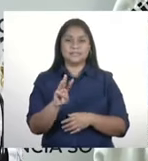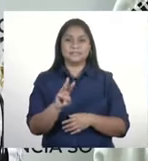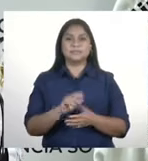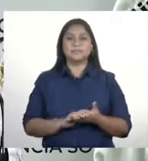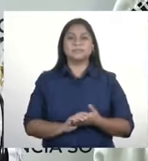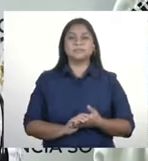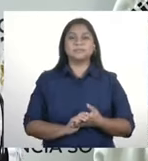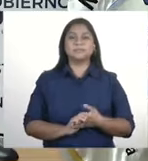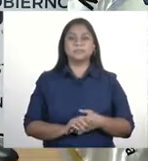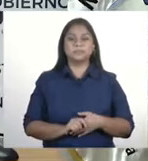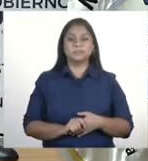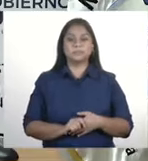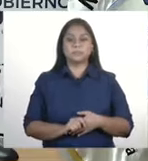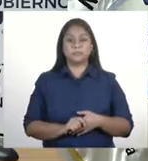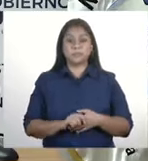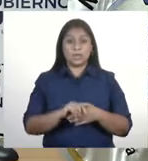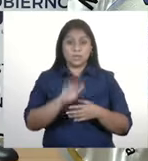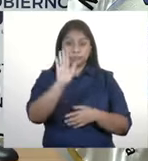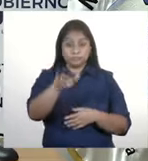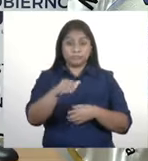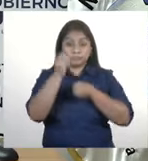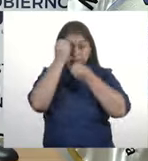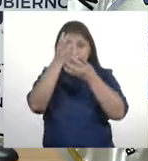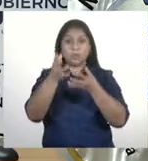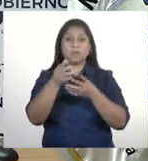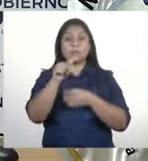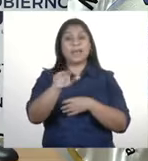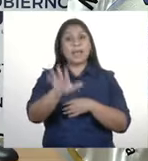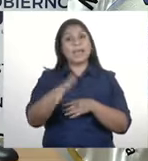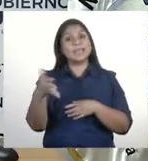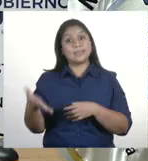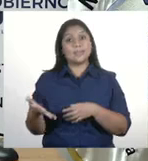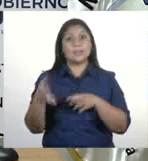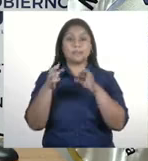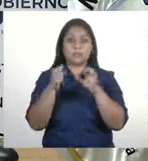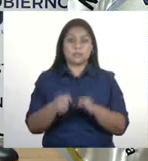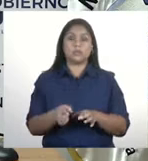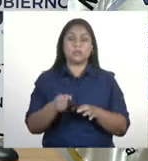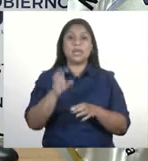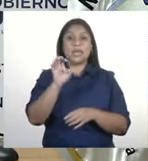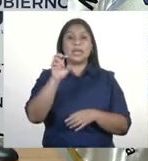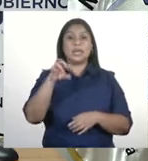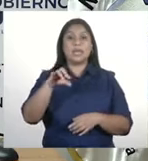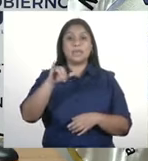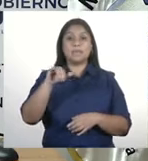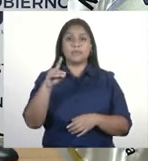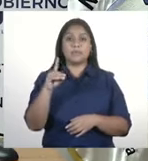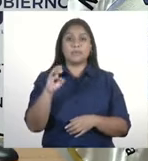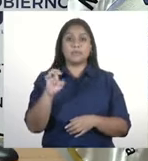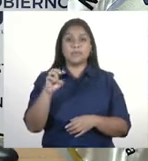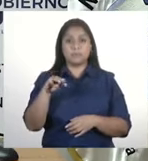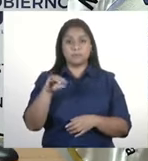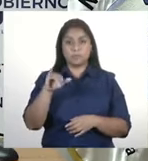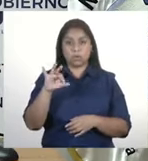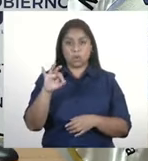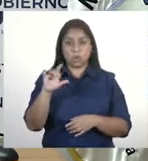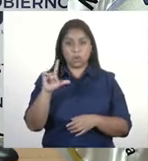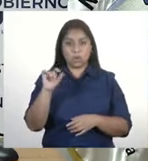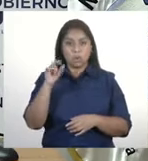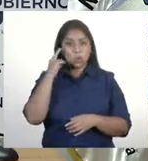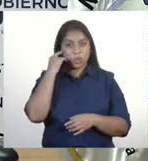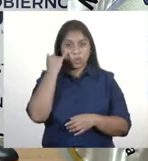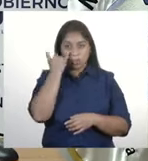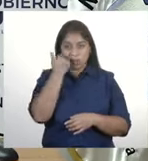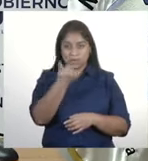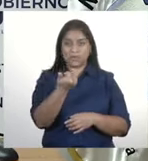país. Quiero informarles que el día de ayer personal de epidemiología del Ministerio de Salud